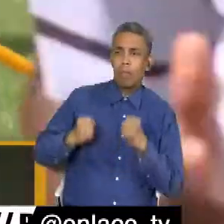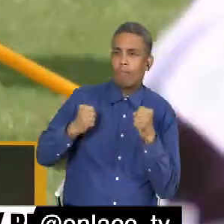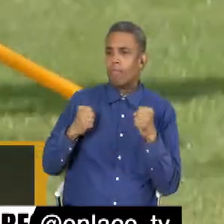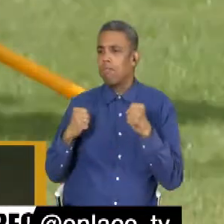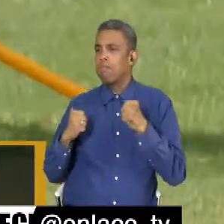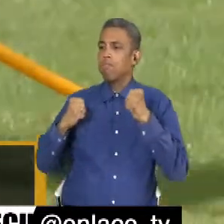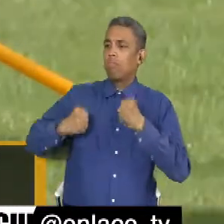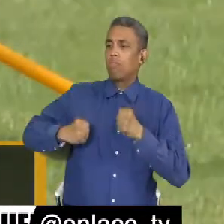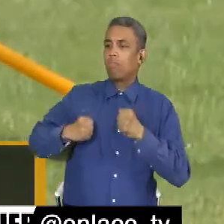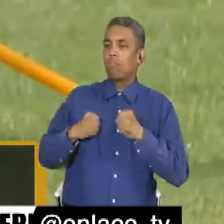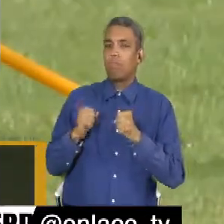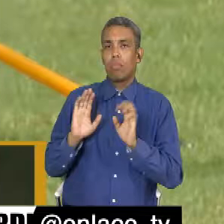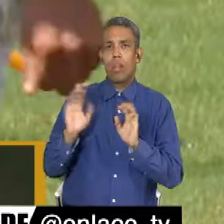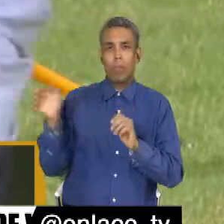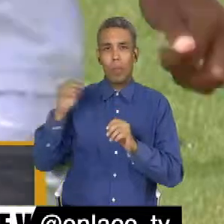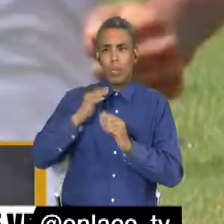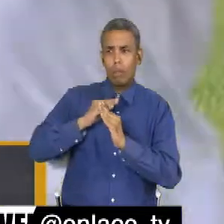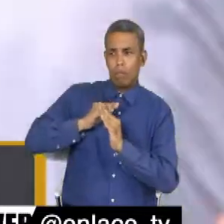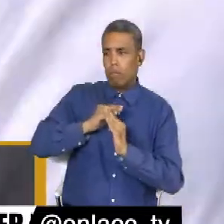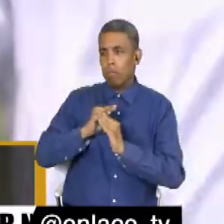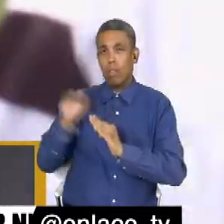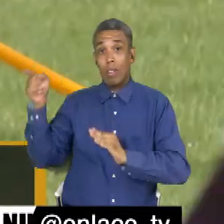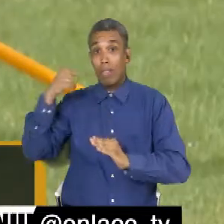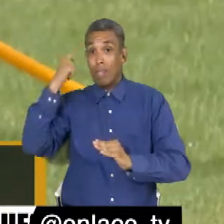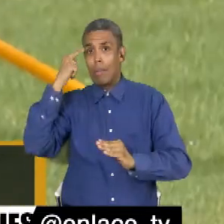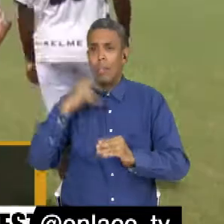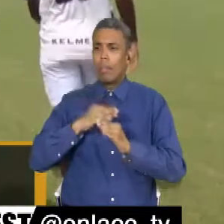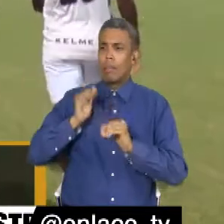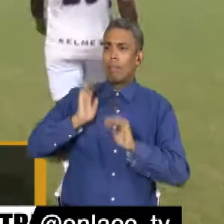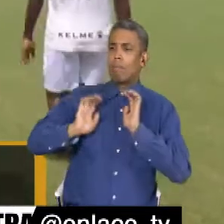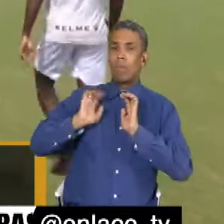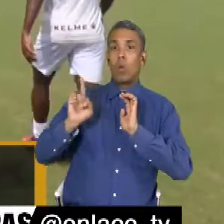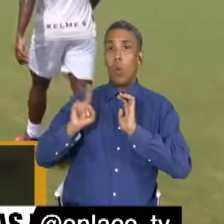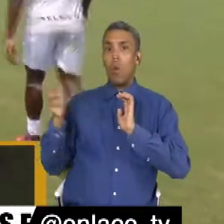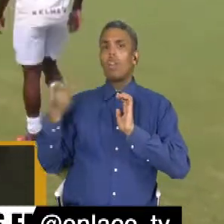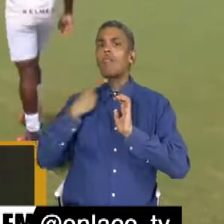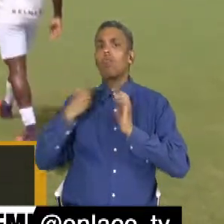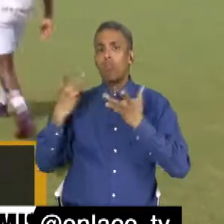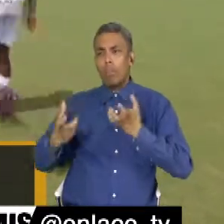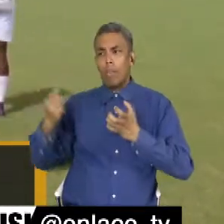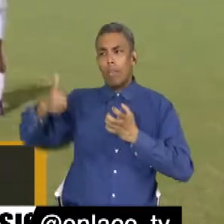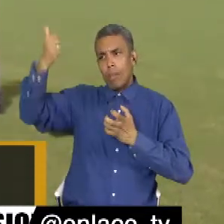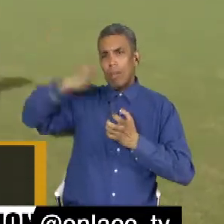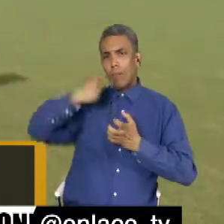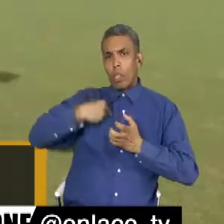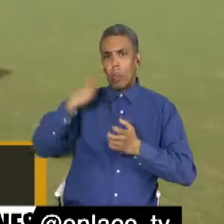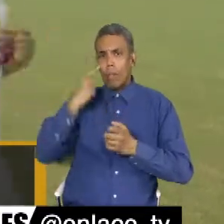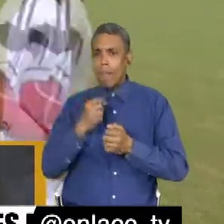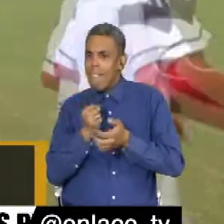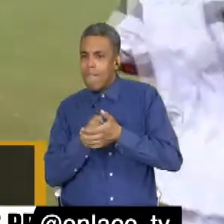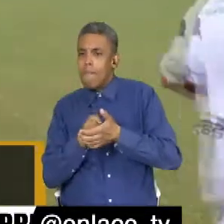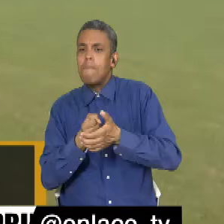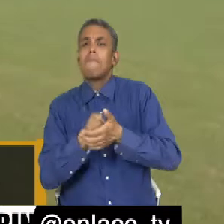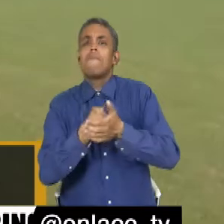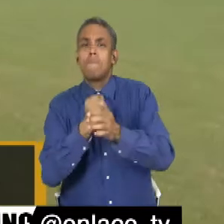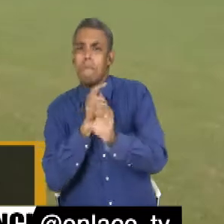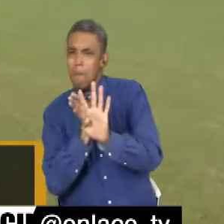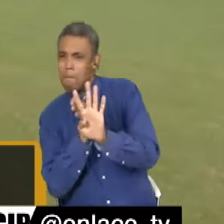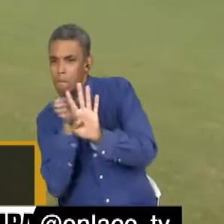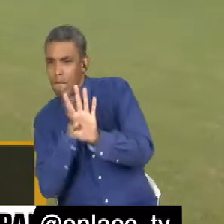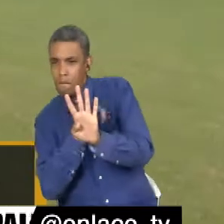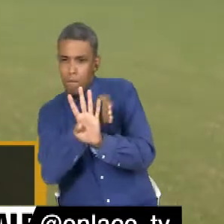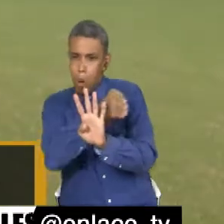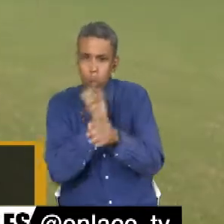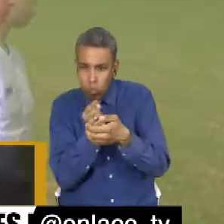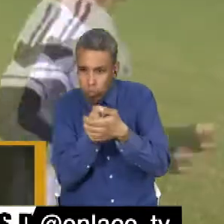siempre propone atacar, siempre le gusta un equipo atacando, con buenas profundidades. Y bueno, obviamente